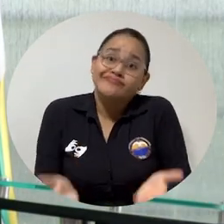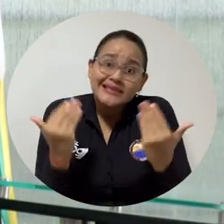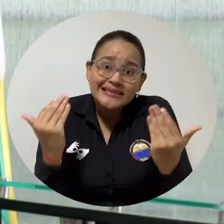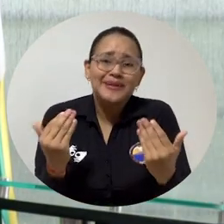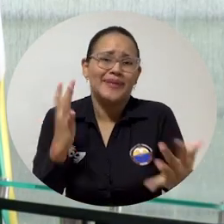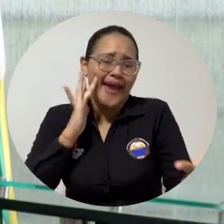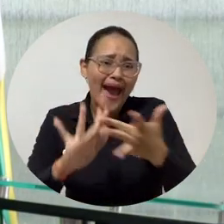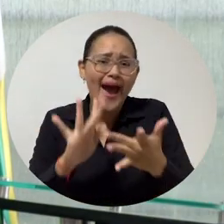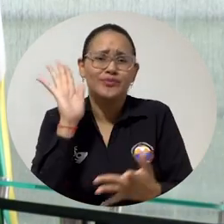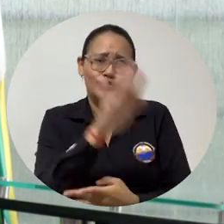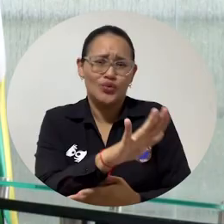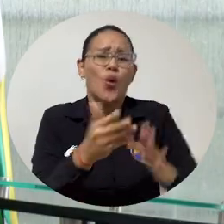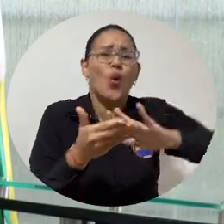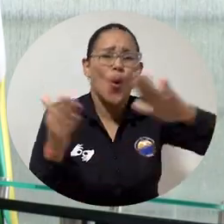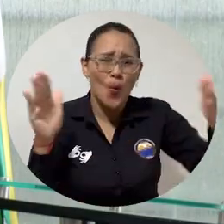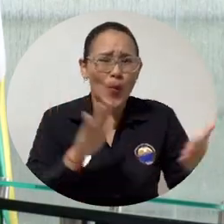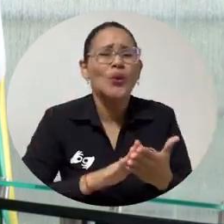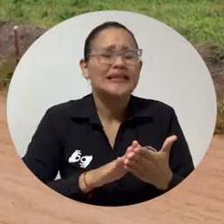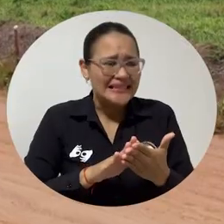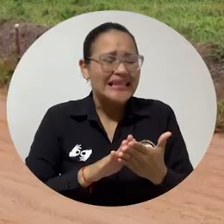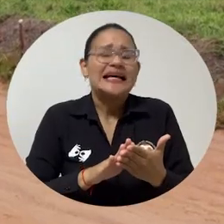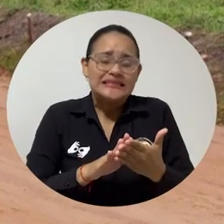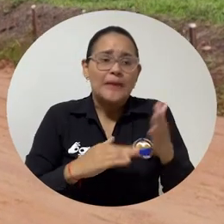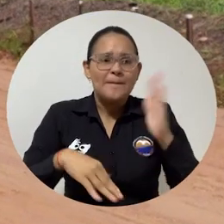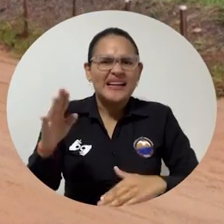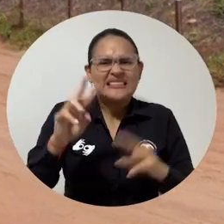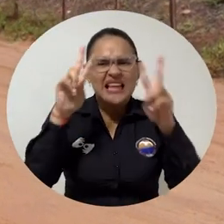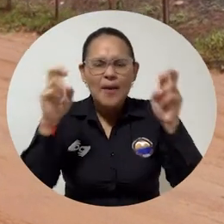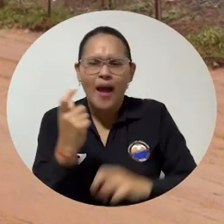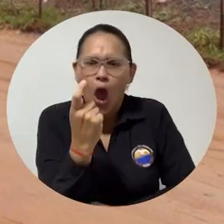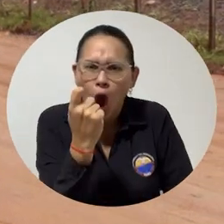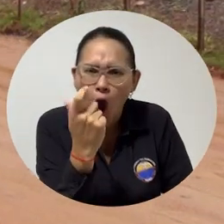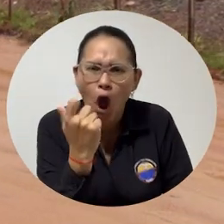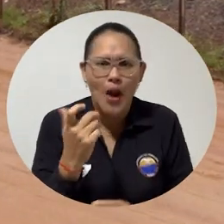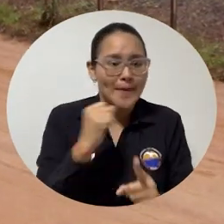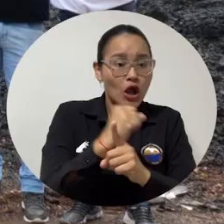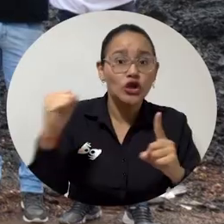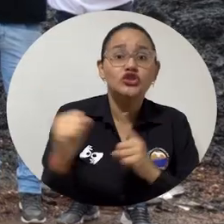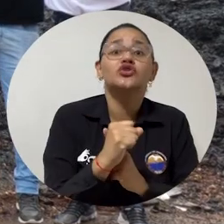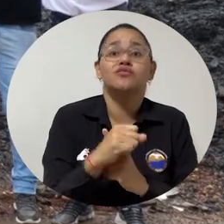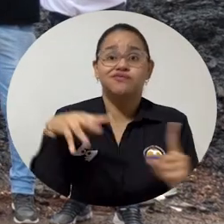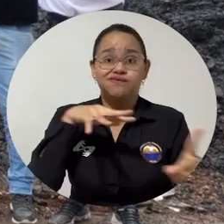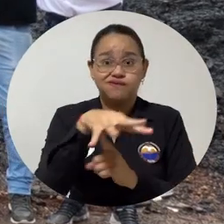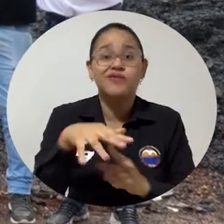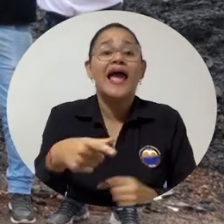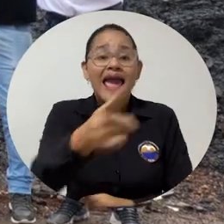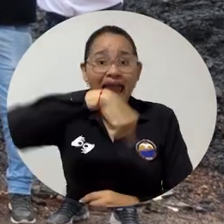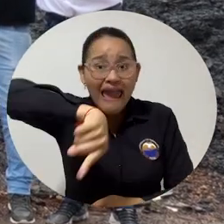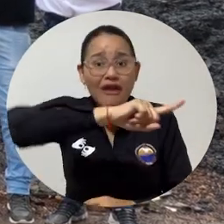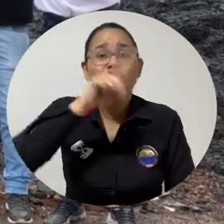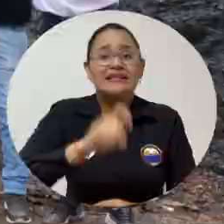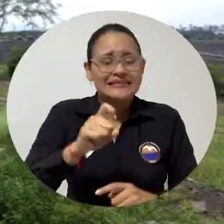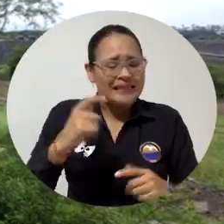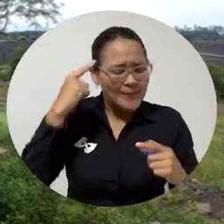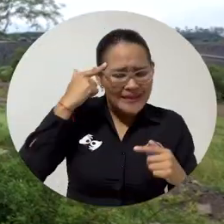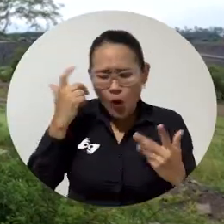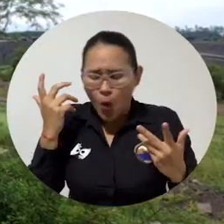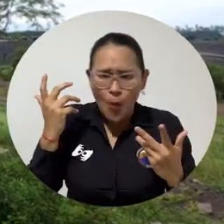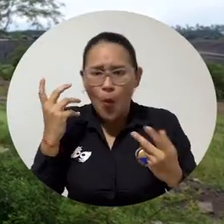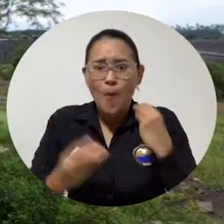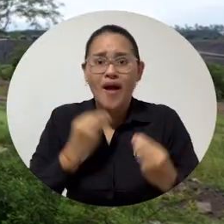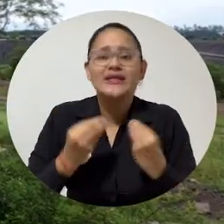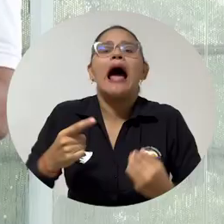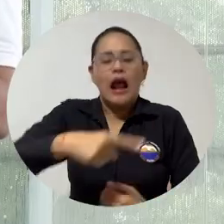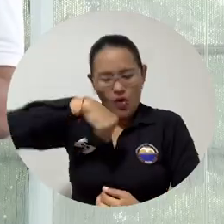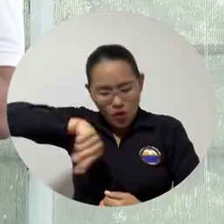problemática económica y social para las comunidades afectadas por la salida del carbón. Son miles de puestos de trabajo que necesitan hacer una transición laboral, y pues la Universidad